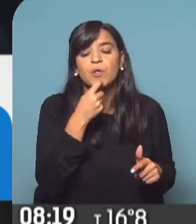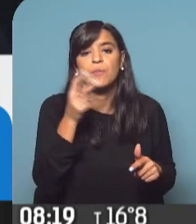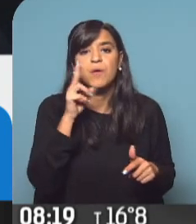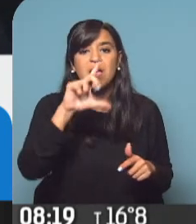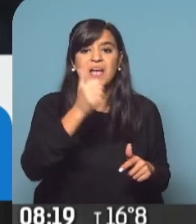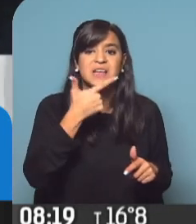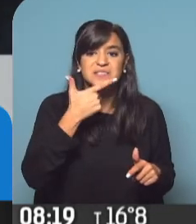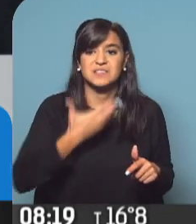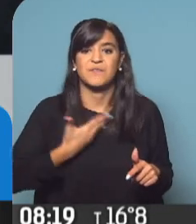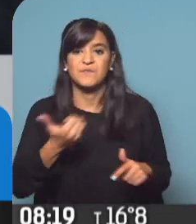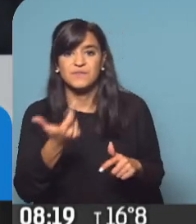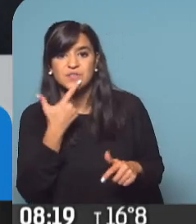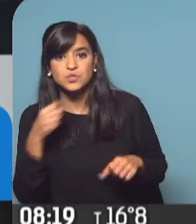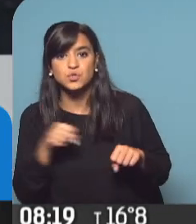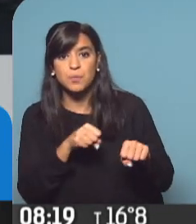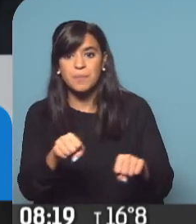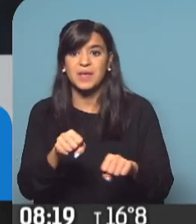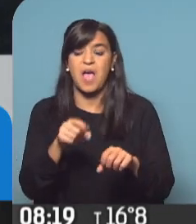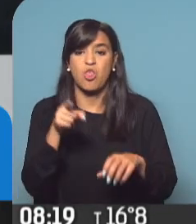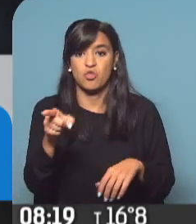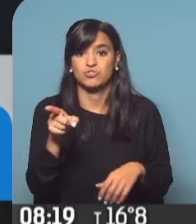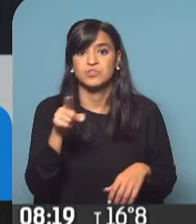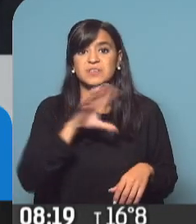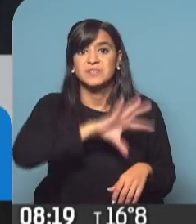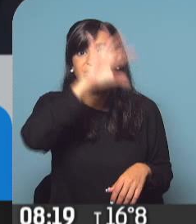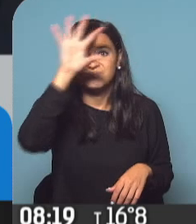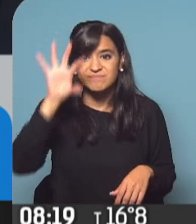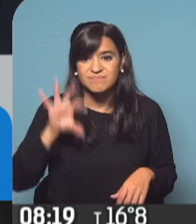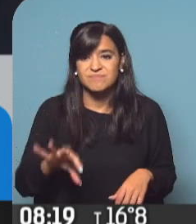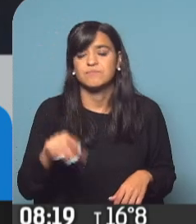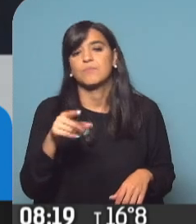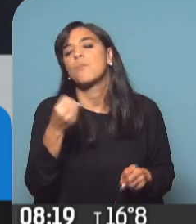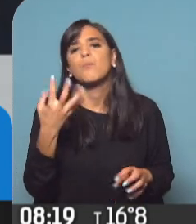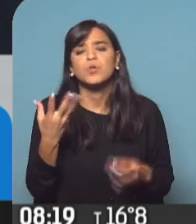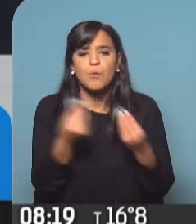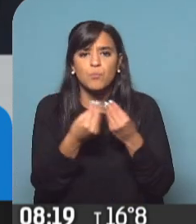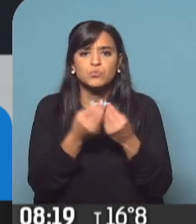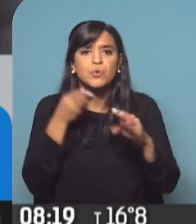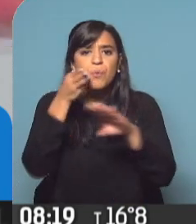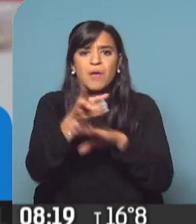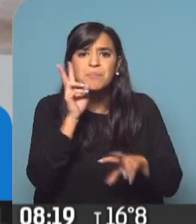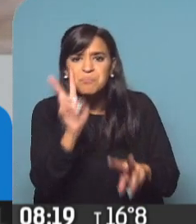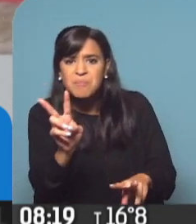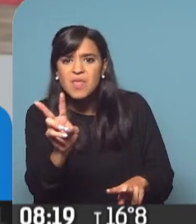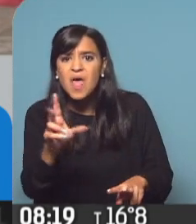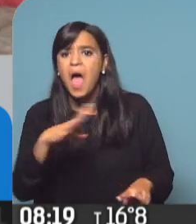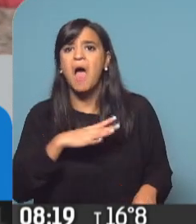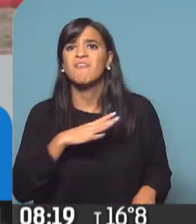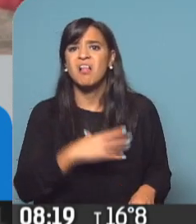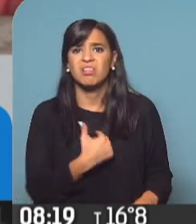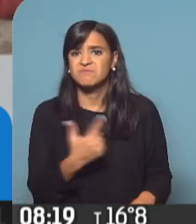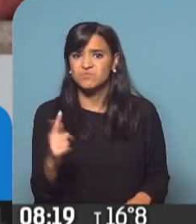ifa que son supermercados del interior de país ver si puede ampliar la calidad certamen porque mucha gente criterio de país no está mirando decir todavía me no me llegó